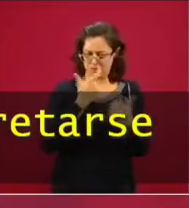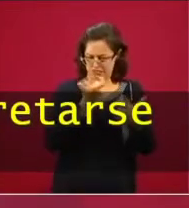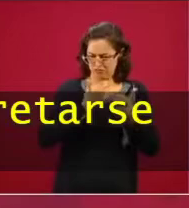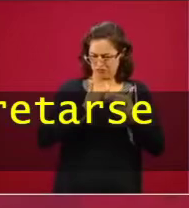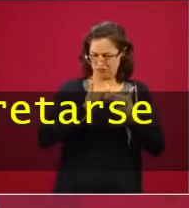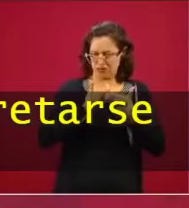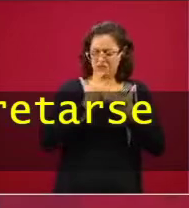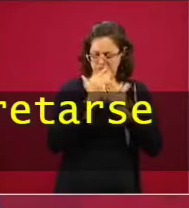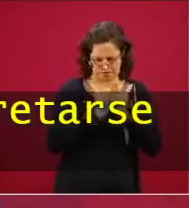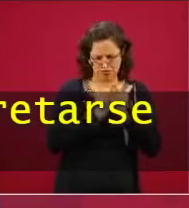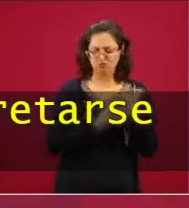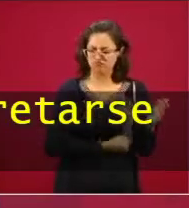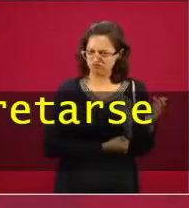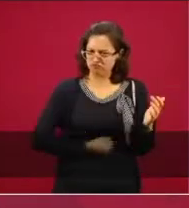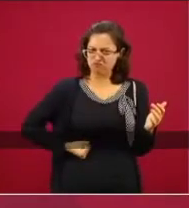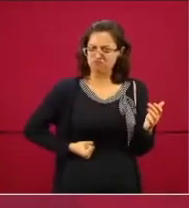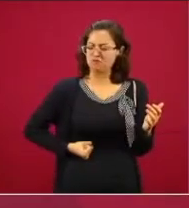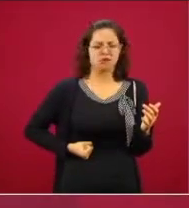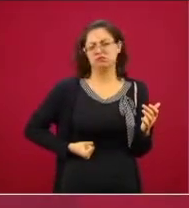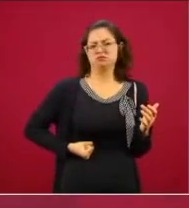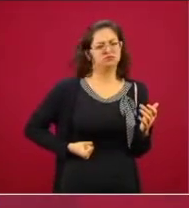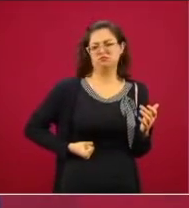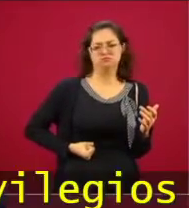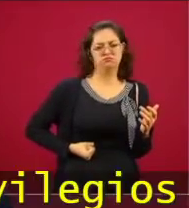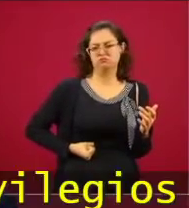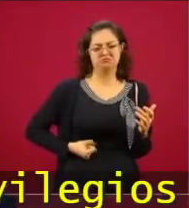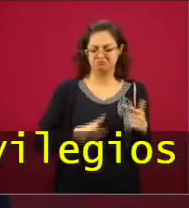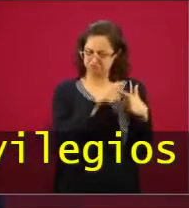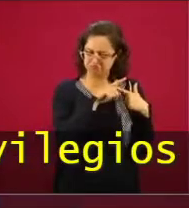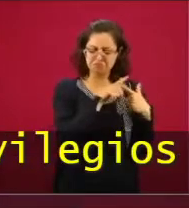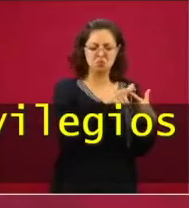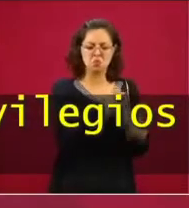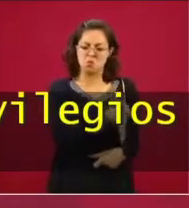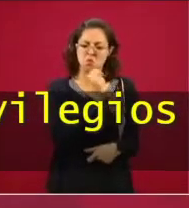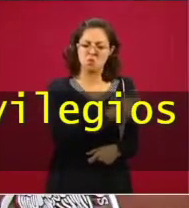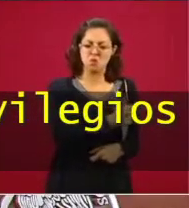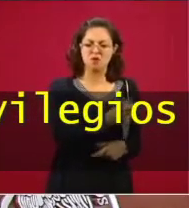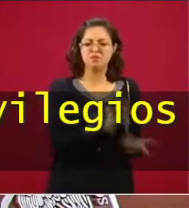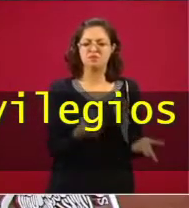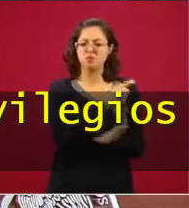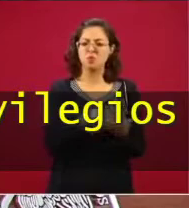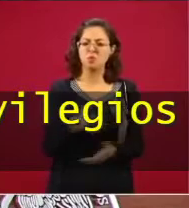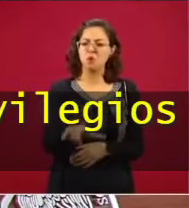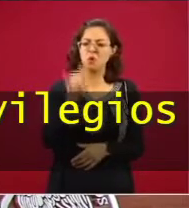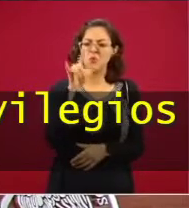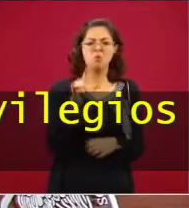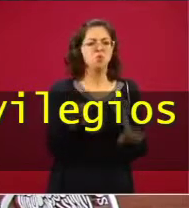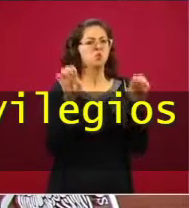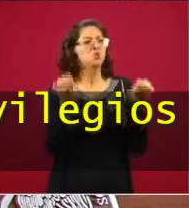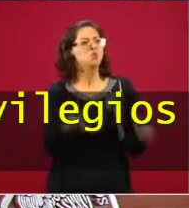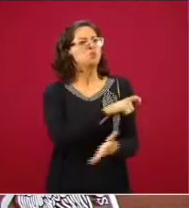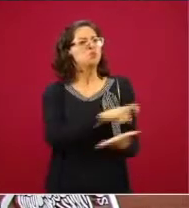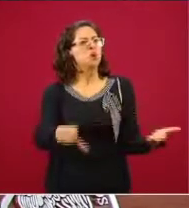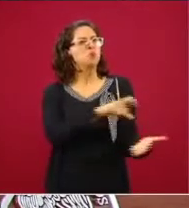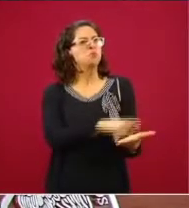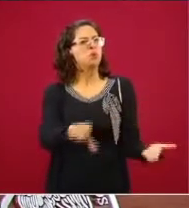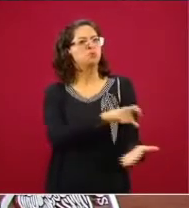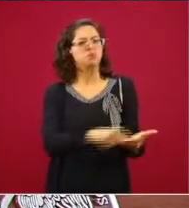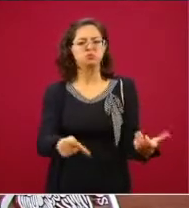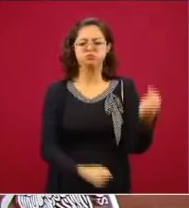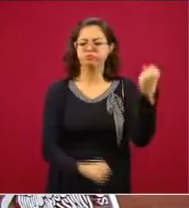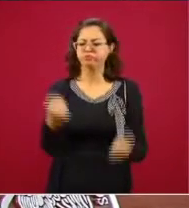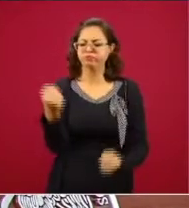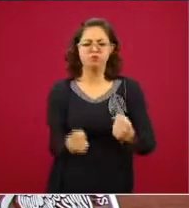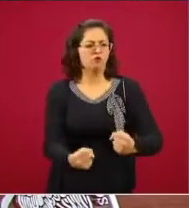el cinturón, seguían manteniendo los privilegios y comprando aviones de lujos y